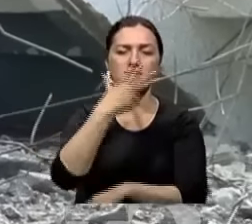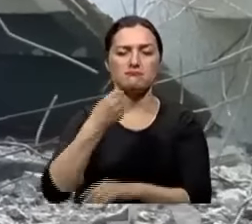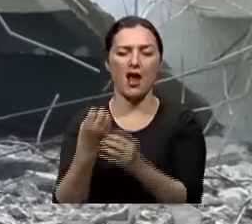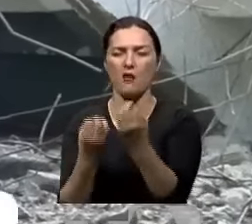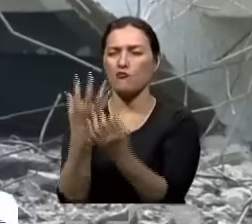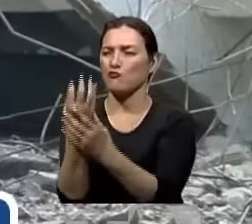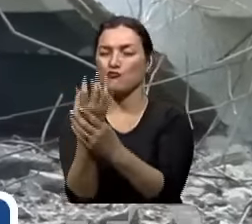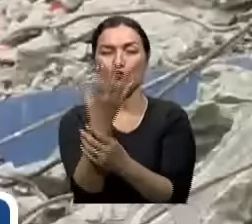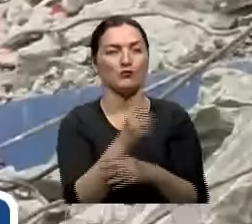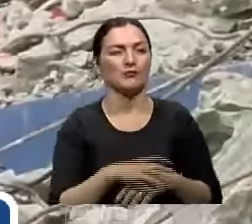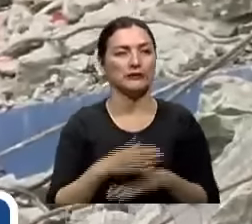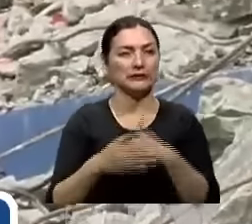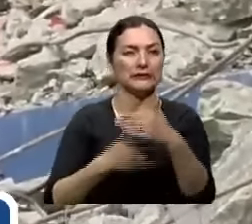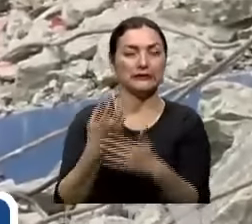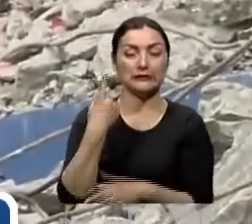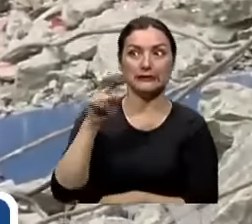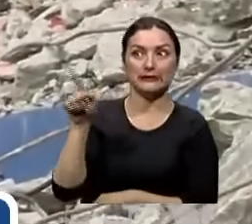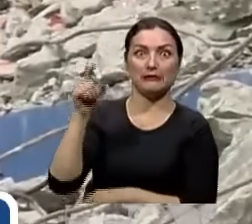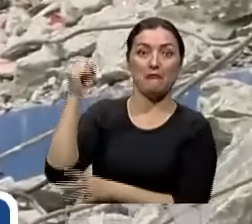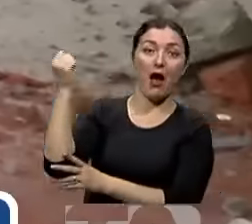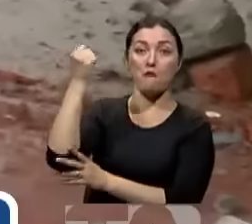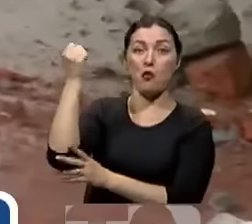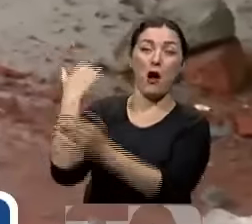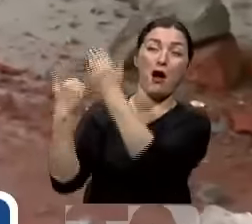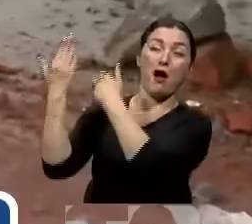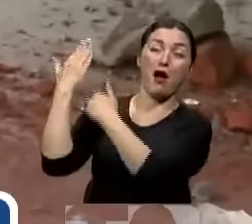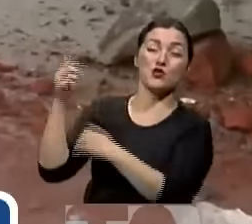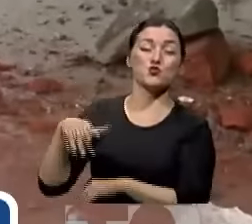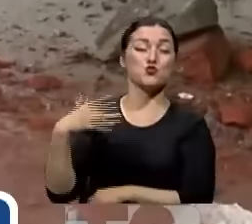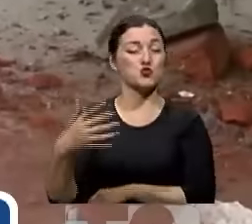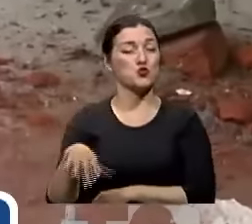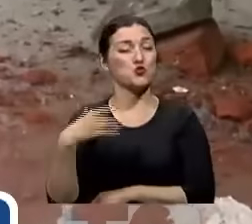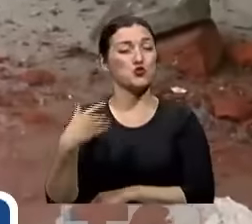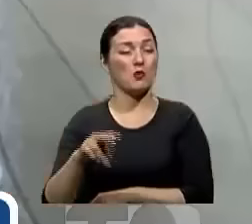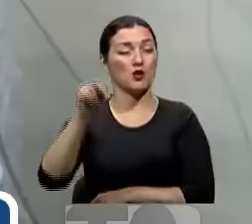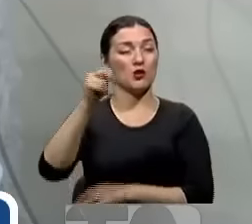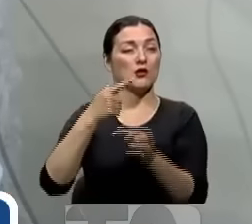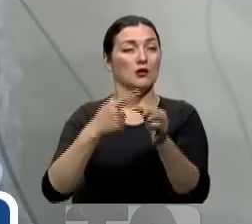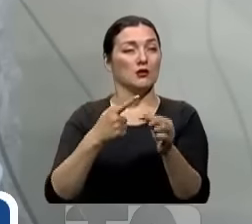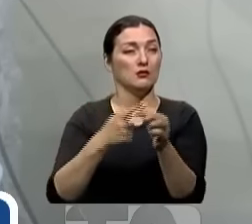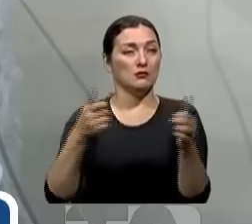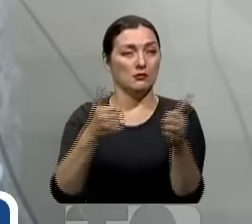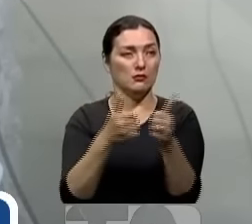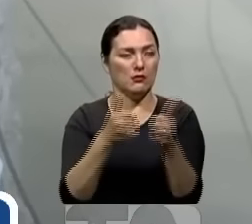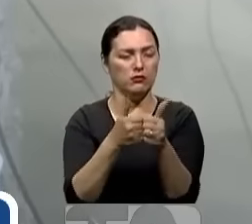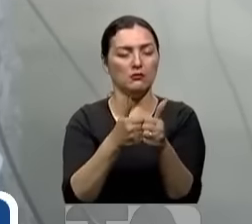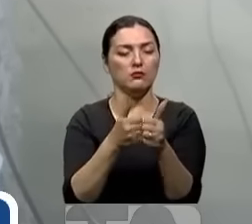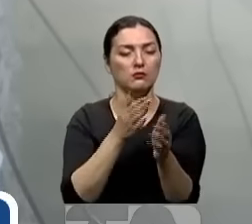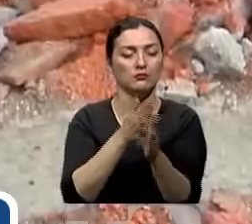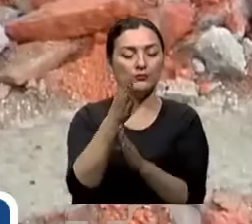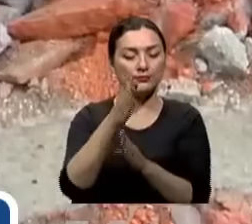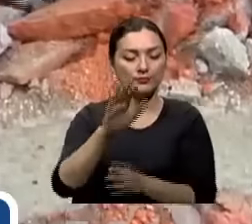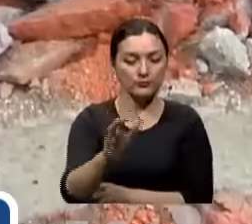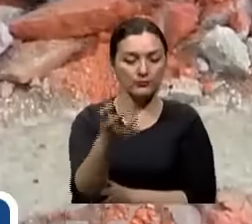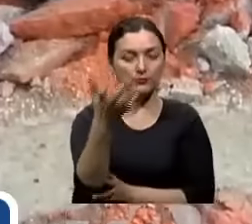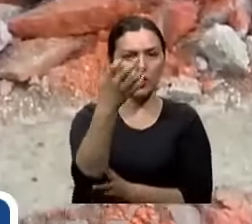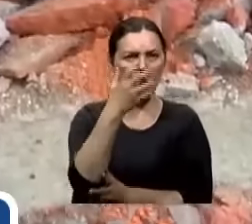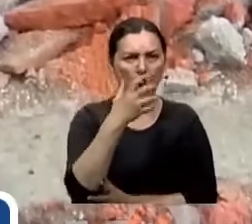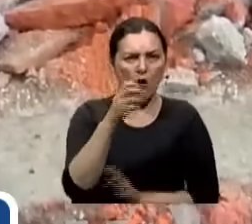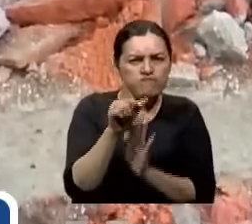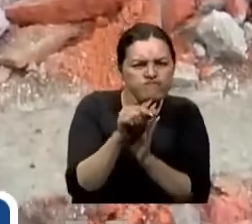Así avanza la demolición de la icónica tribuna de los Shiris al norte de Quito. Personal equipado con maquinaria especializada trabaja